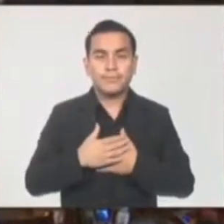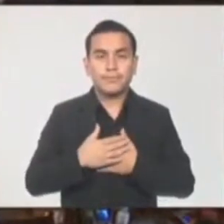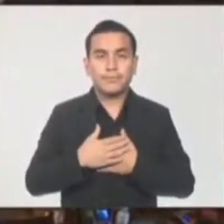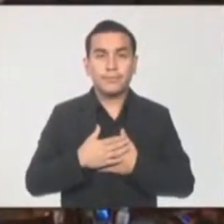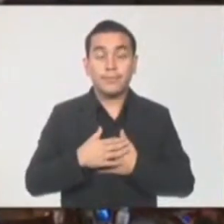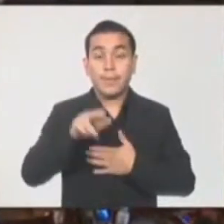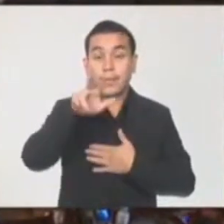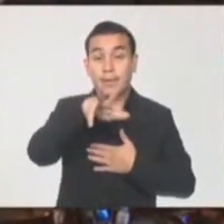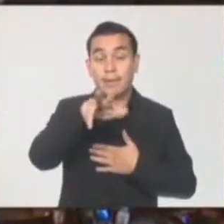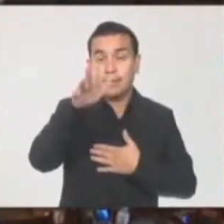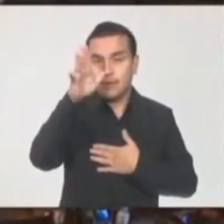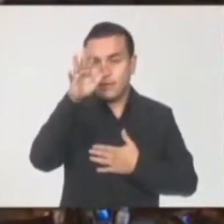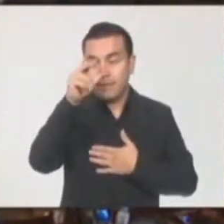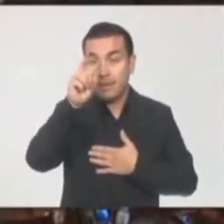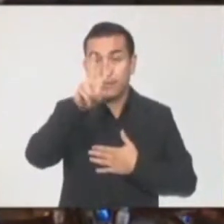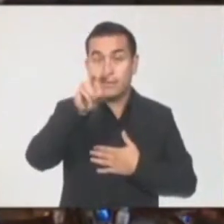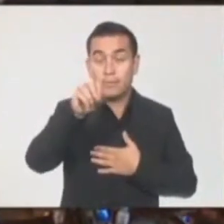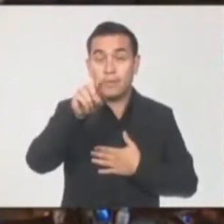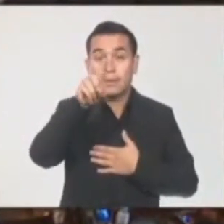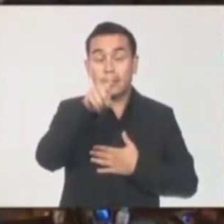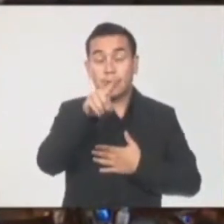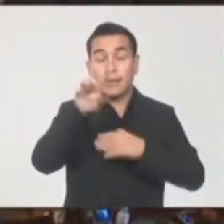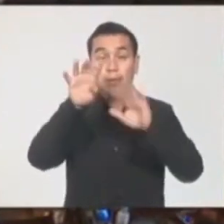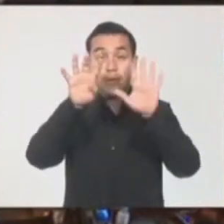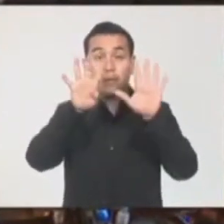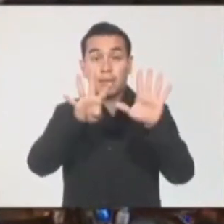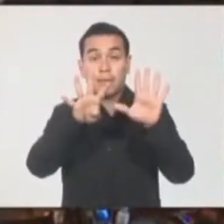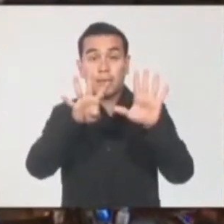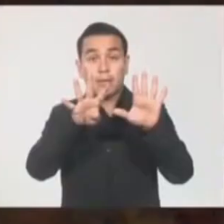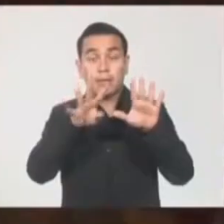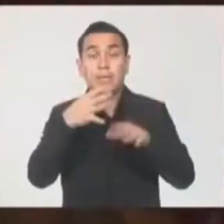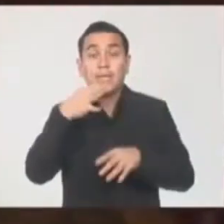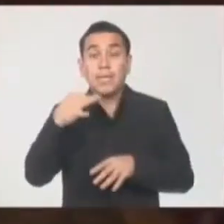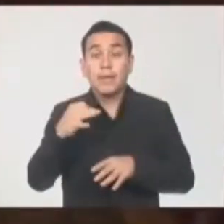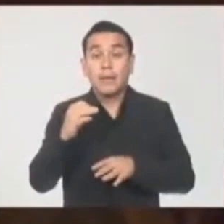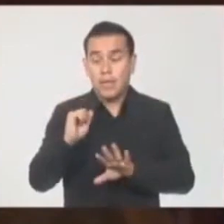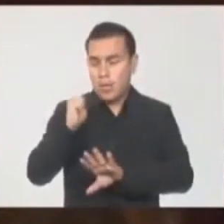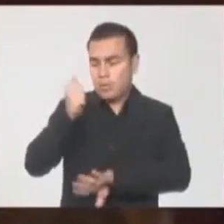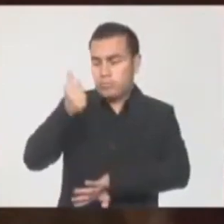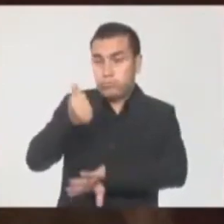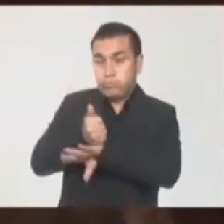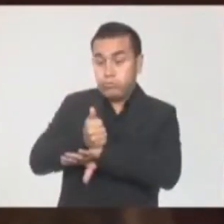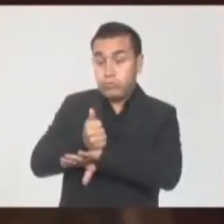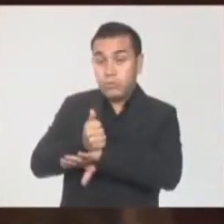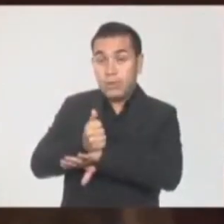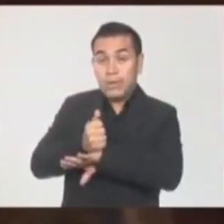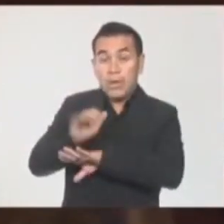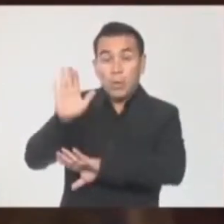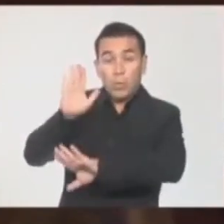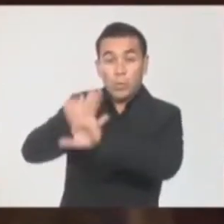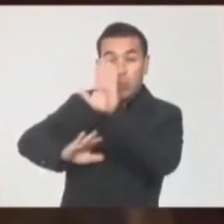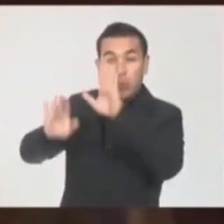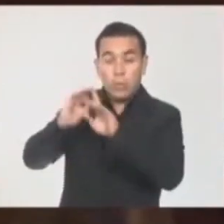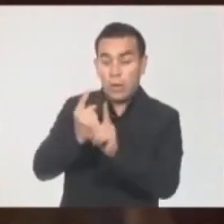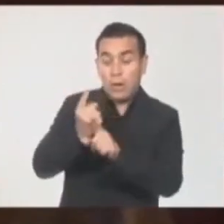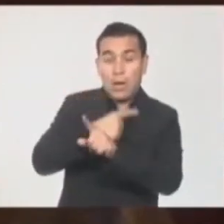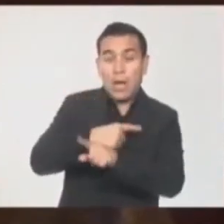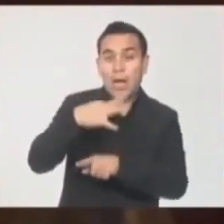El 3 de febrero de 2019, nuestra historia empezó a cambiar para